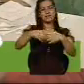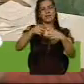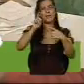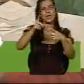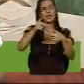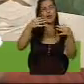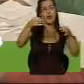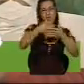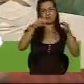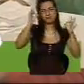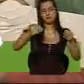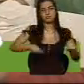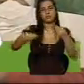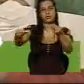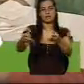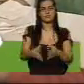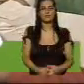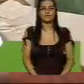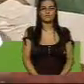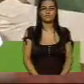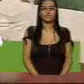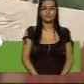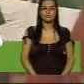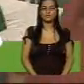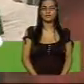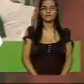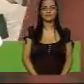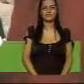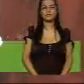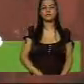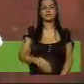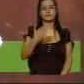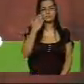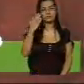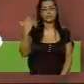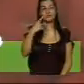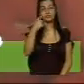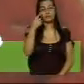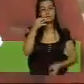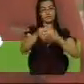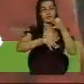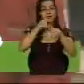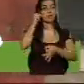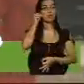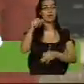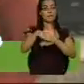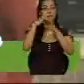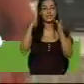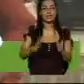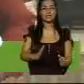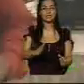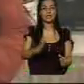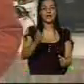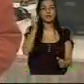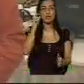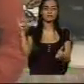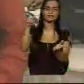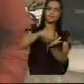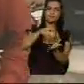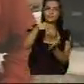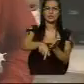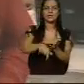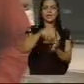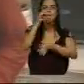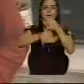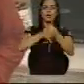documentos, puede consignar los documentos. Amigas y amigos, las palabras de la ministra del Poder Popular para la Educación, Mariana Hanson, que han hecho acto de presencia para hablar un poco lo que ha